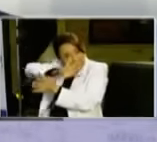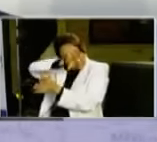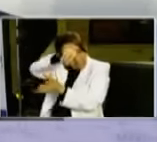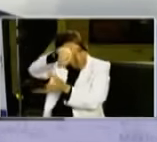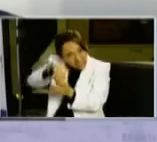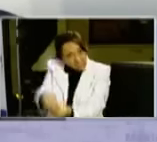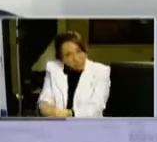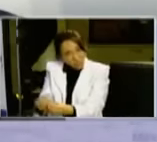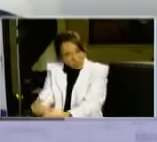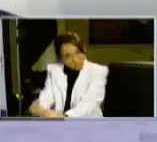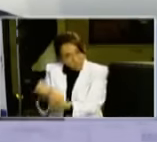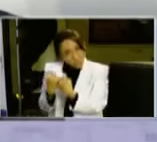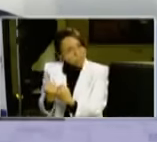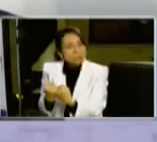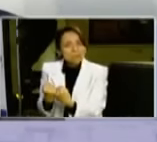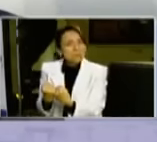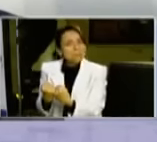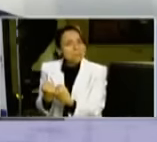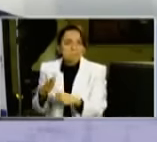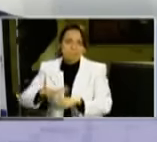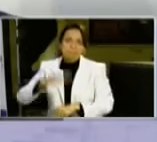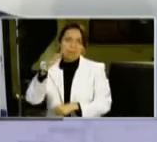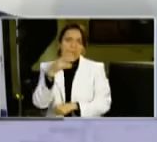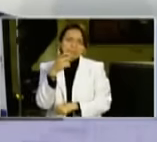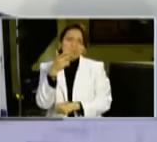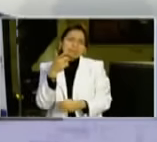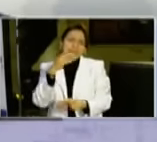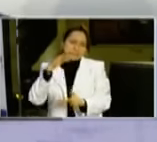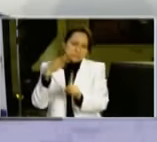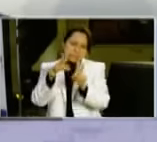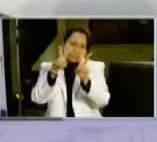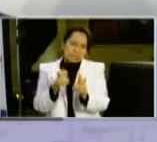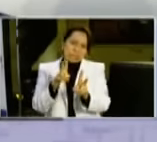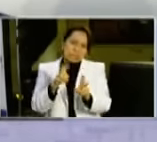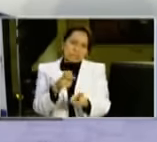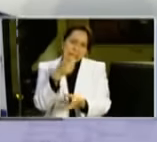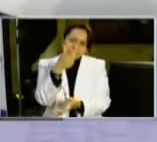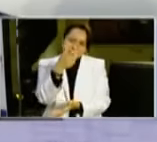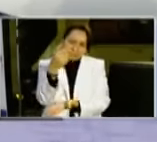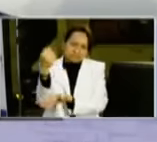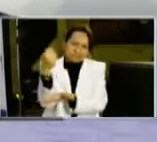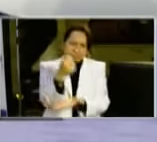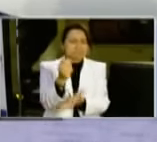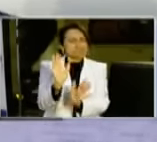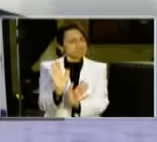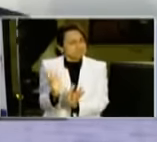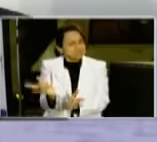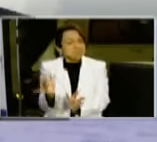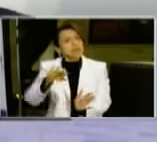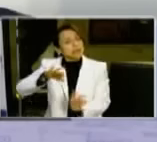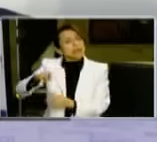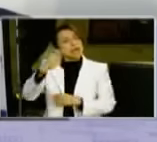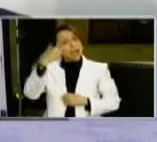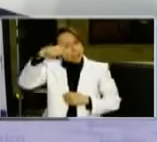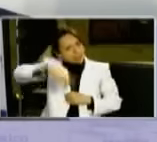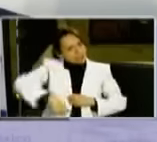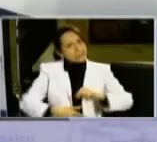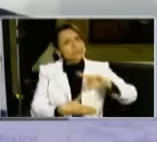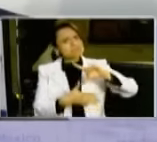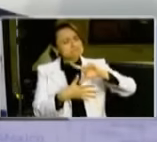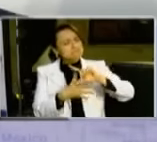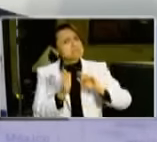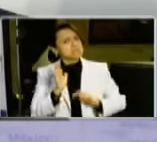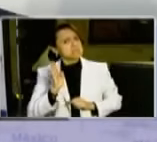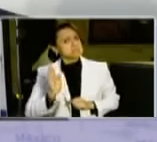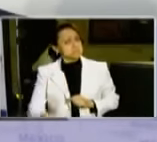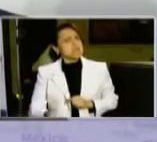plano financiero y de las macropolíticas económicas. En América nosotros hemos intentado propuestas de integración, y en